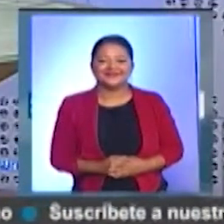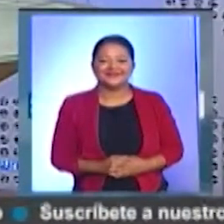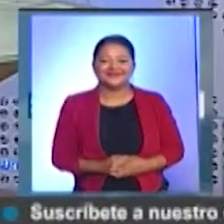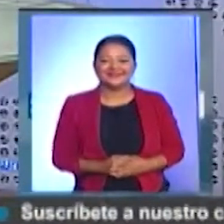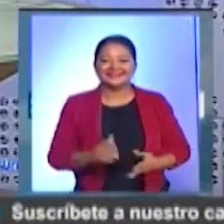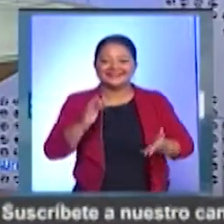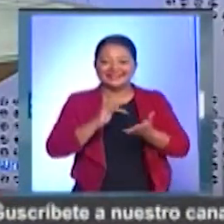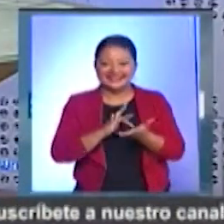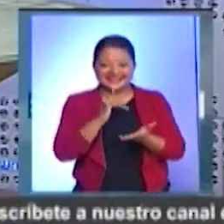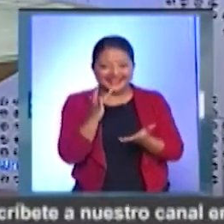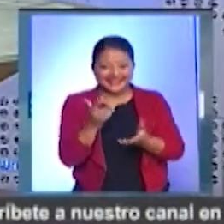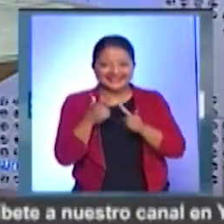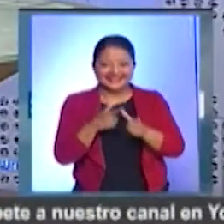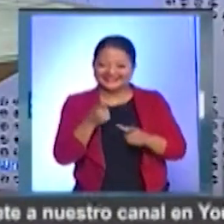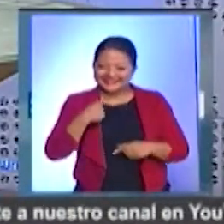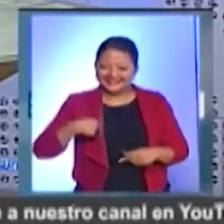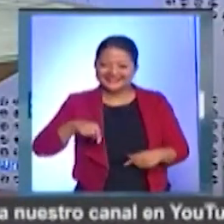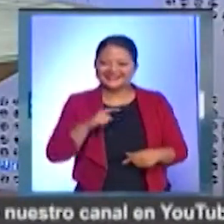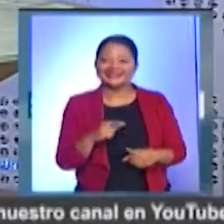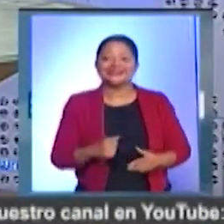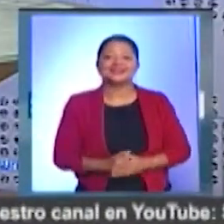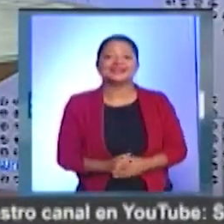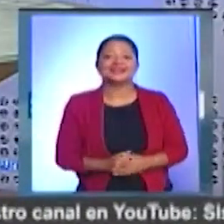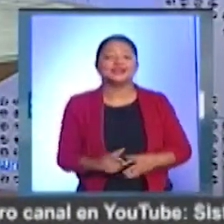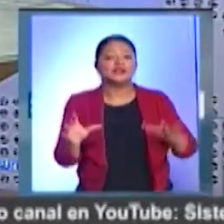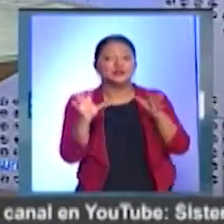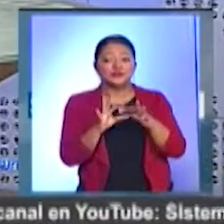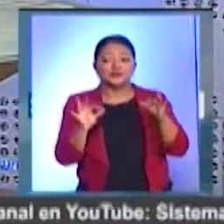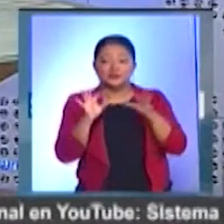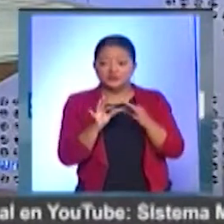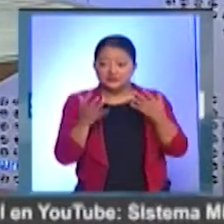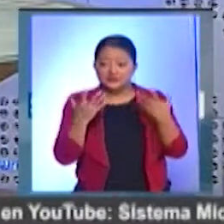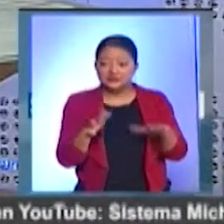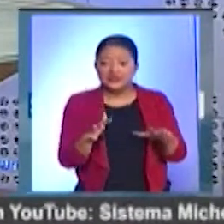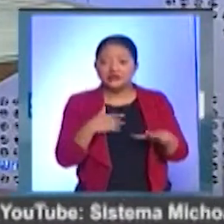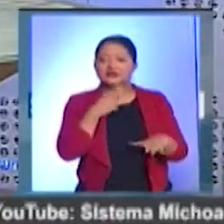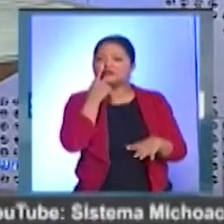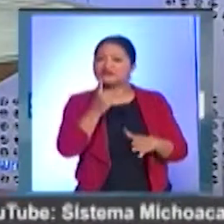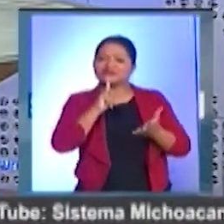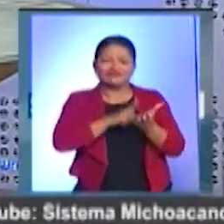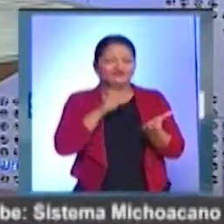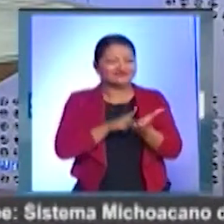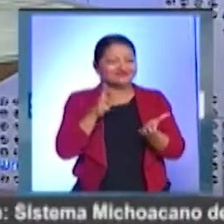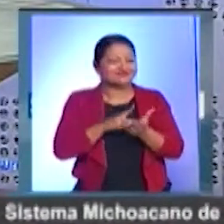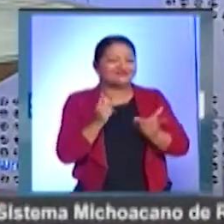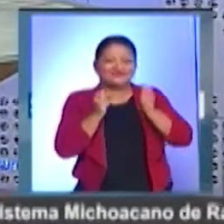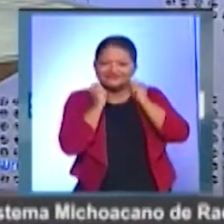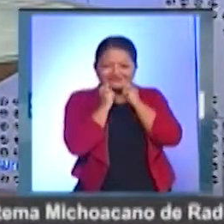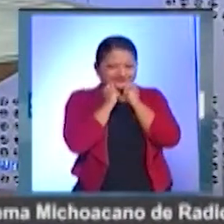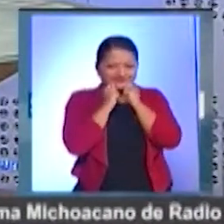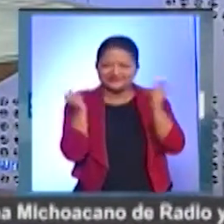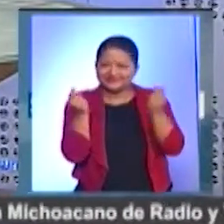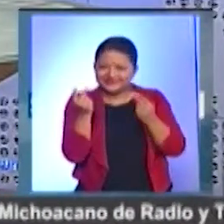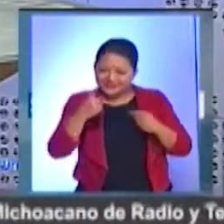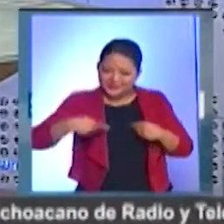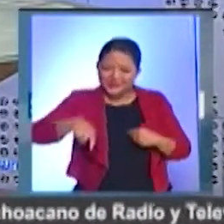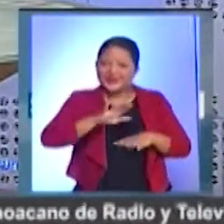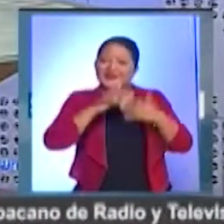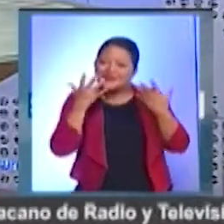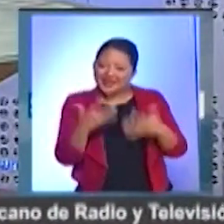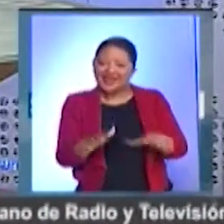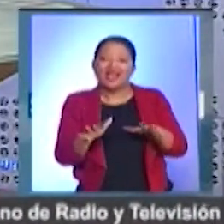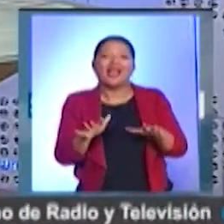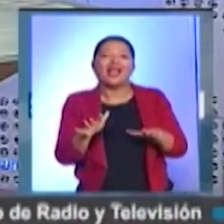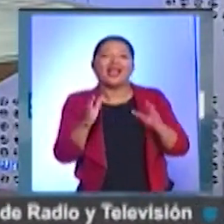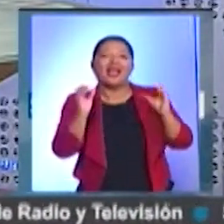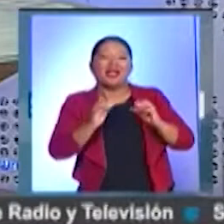gracias por continuar con nosotros y lo hemos dicho y lo vamos a repetir las veces que sea necesario no es tiempo de bajar la guardia ante la pandemia